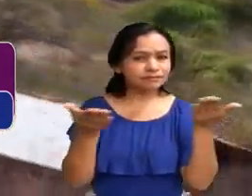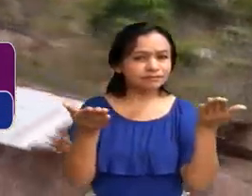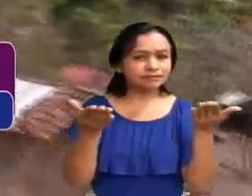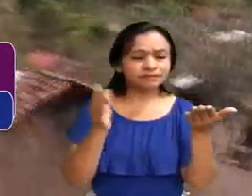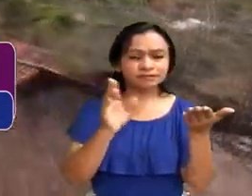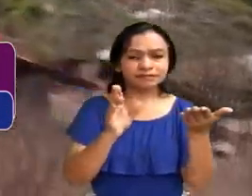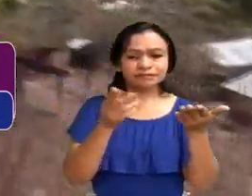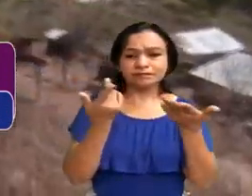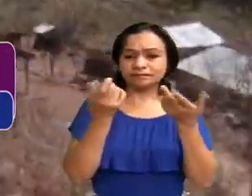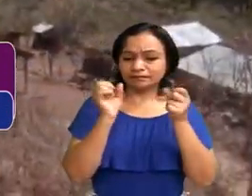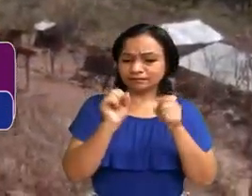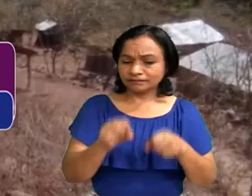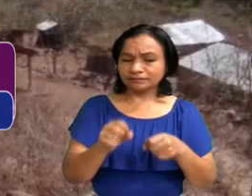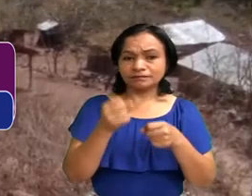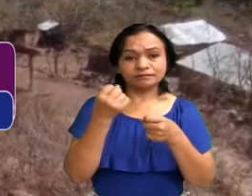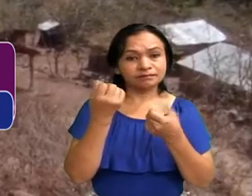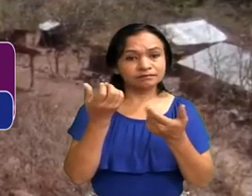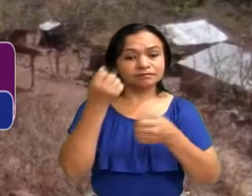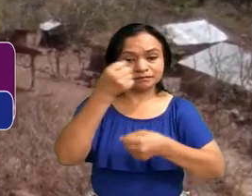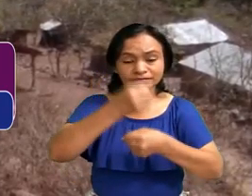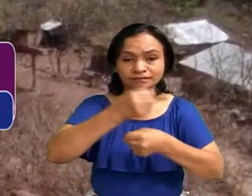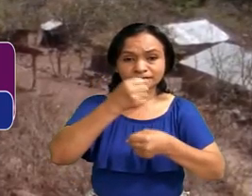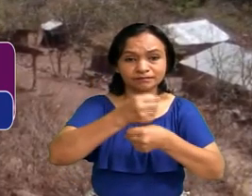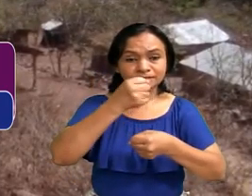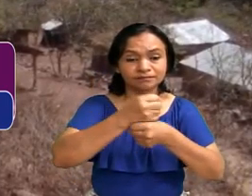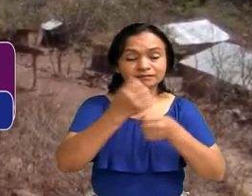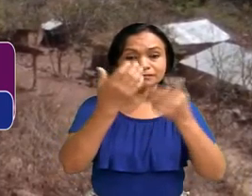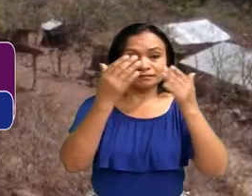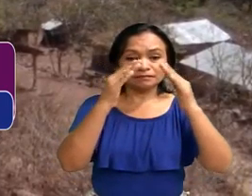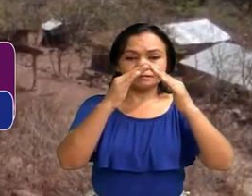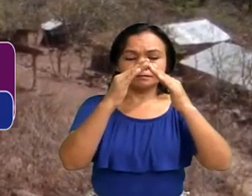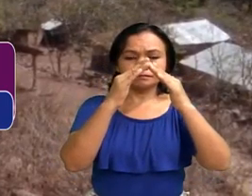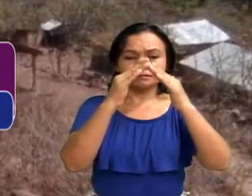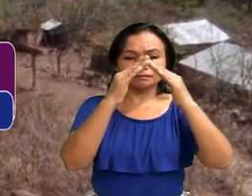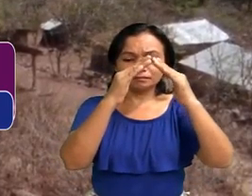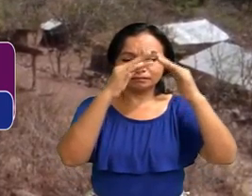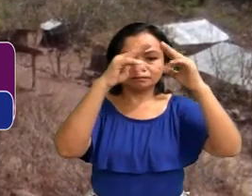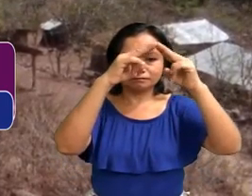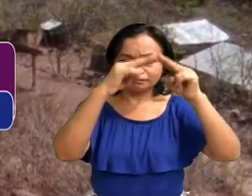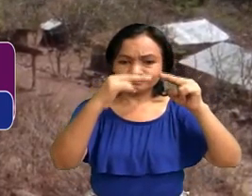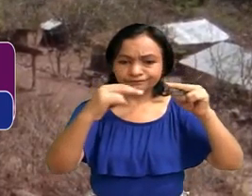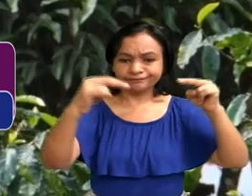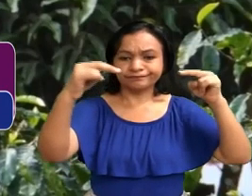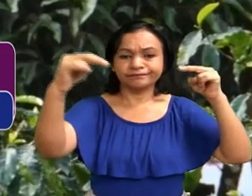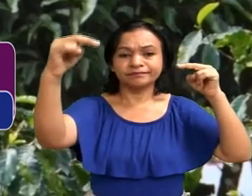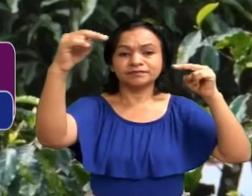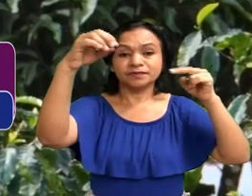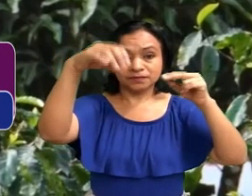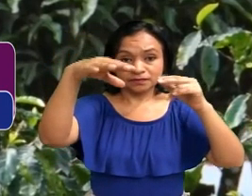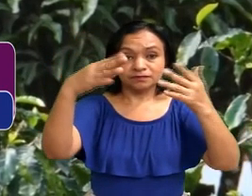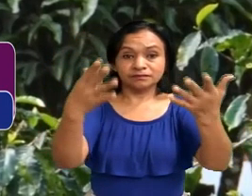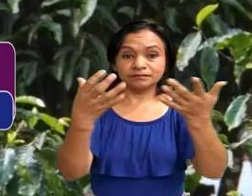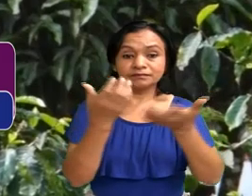de la rentabilidad o no, está trabajándose para llevar la energía eléctrica ahí. Sí, es que cuando